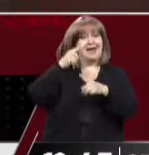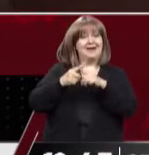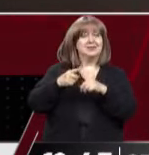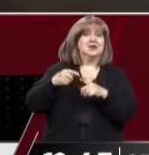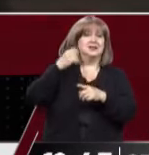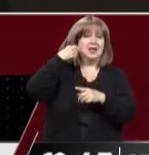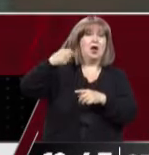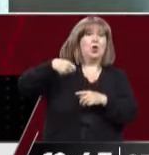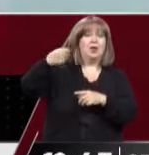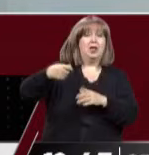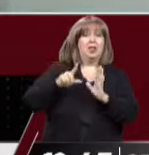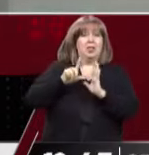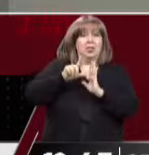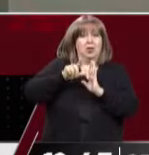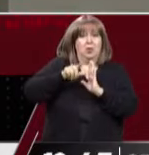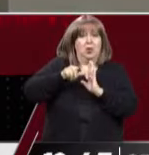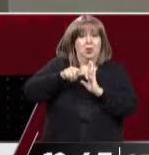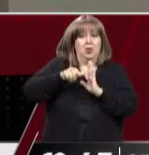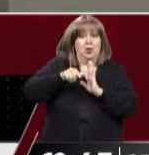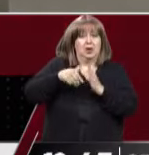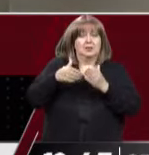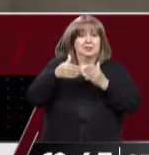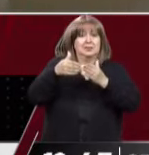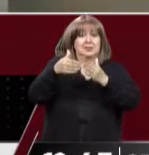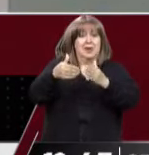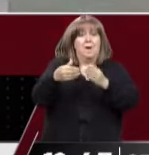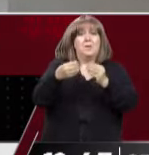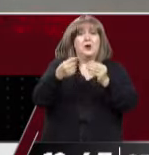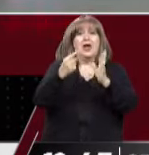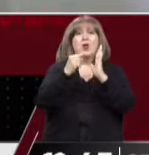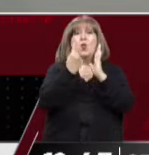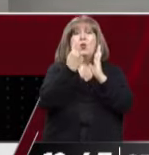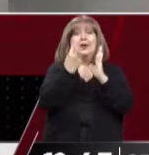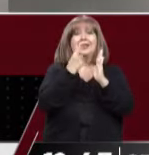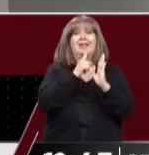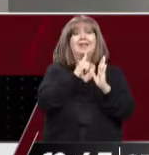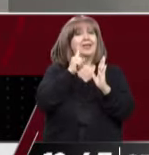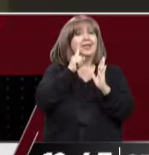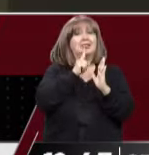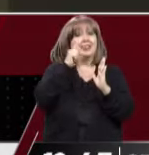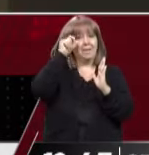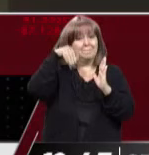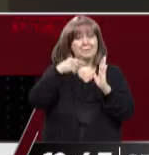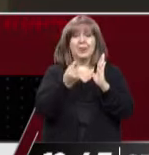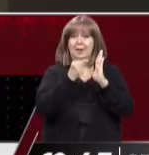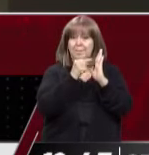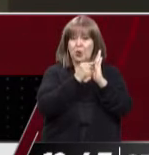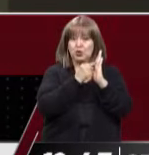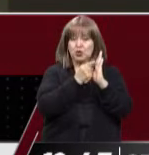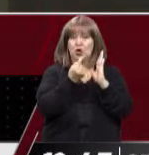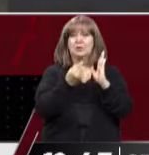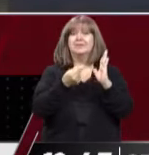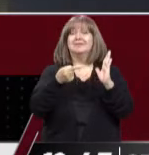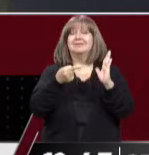una demora y un rechazo a un ítem que es de carácter remunerativo como es el ítem de seguridad que el anses